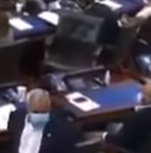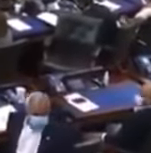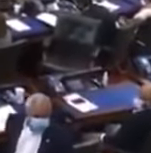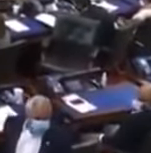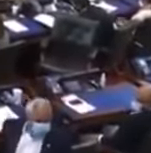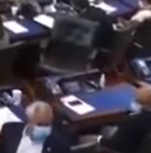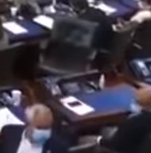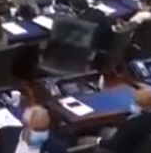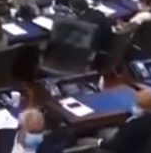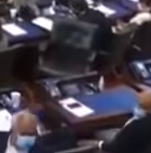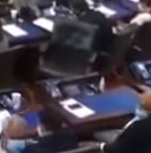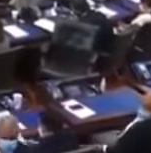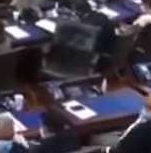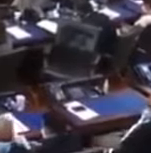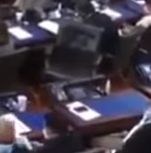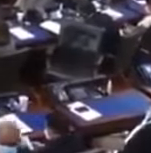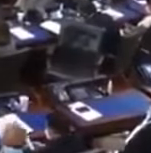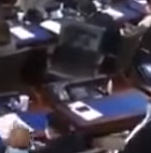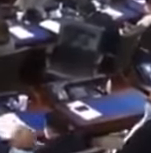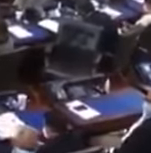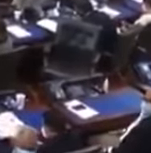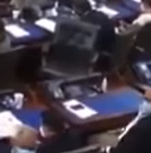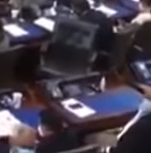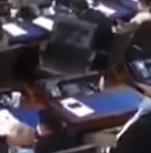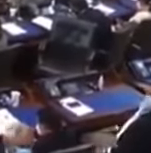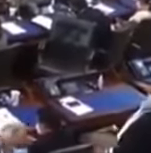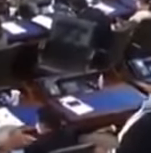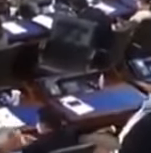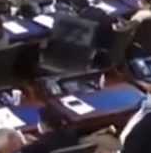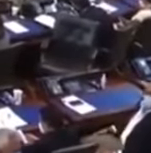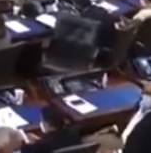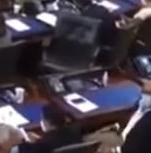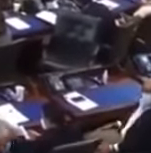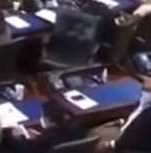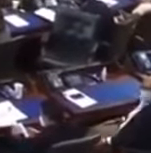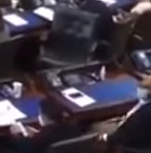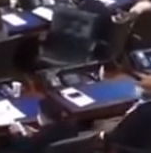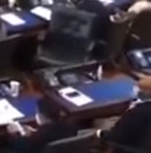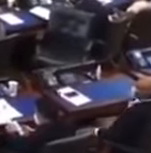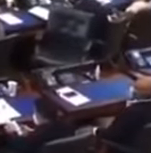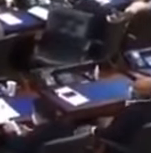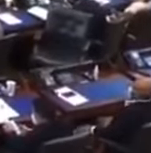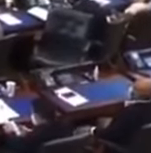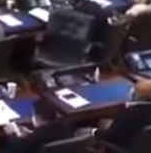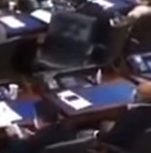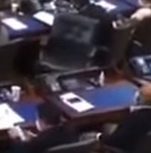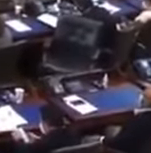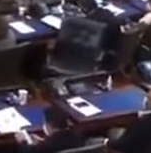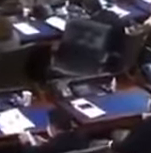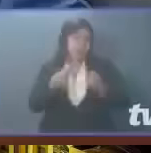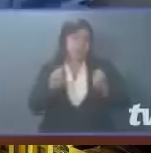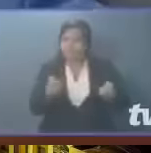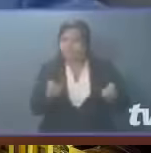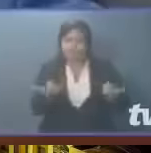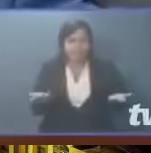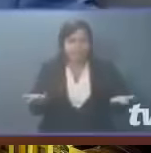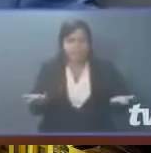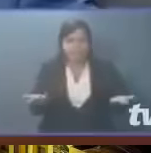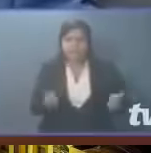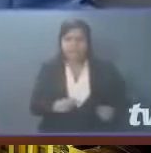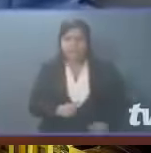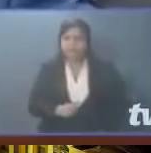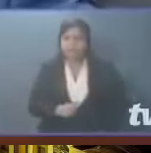que ella es solo una simple empleada. Y si no lo oyeron bien, escuchemos este audio.